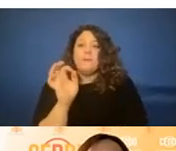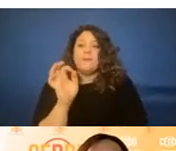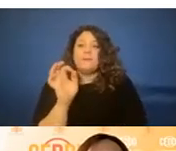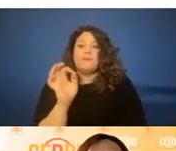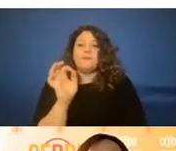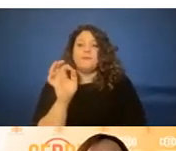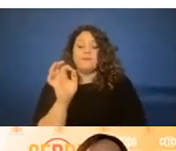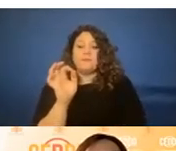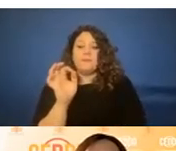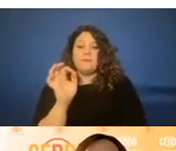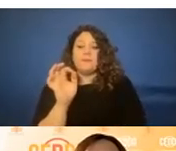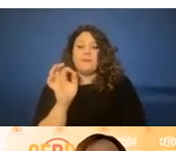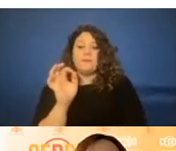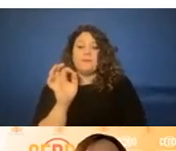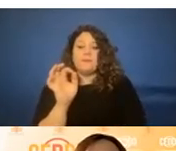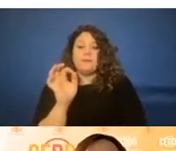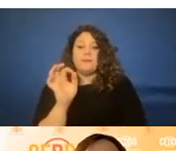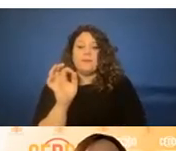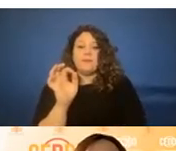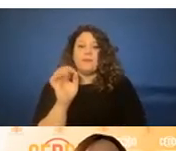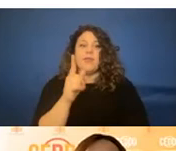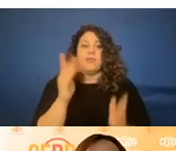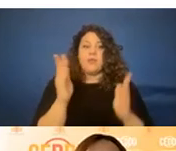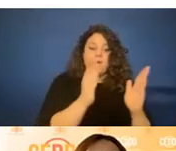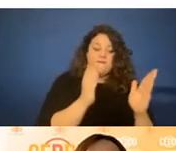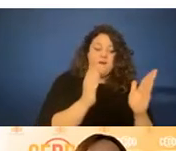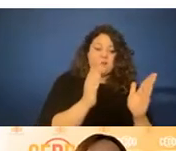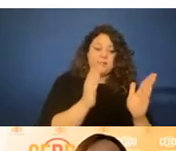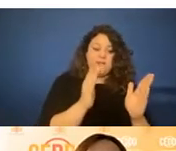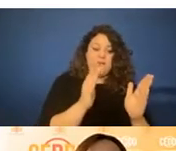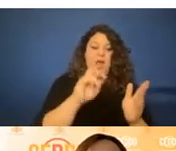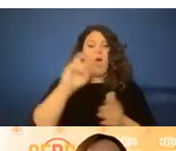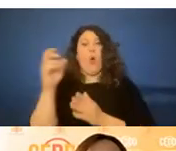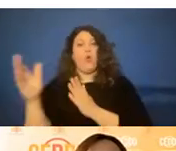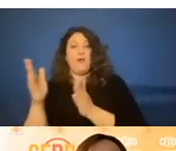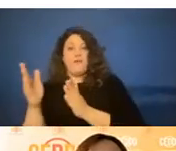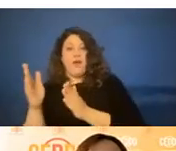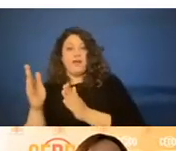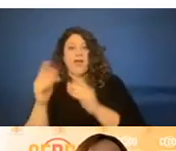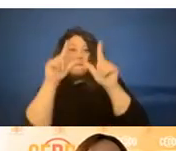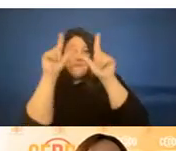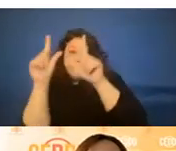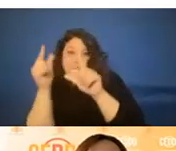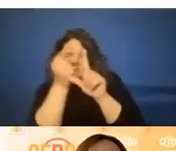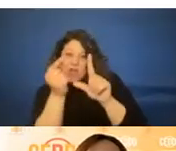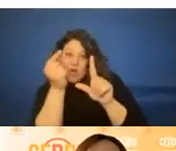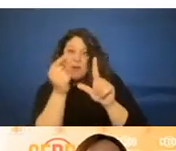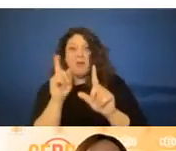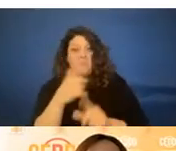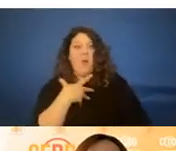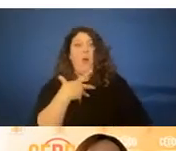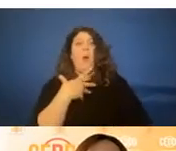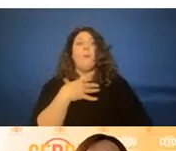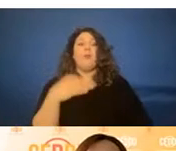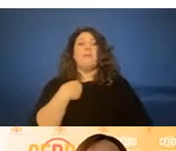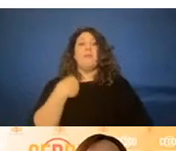pasa desde de una fase a otra de una actividad, lo puedo dar a través de estas figuras que ellos